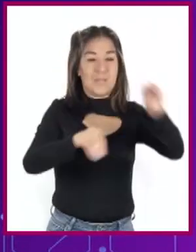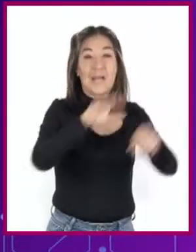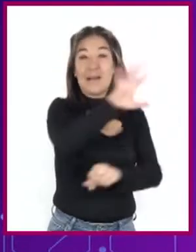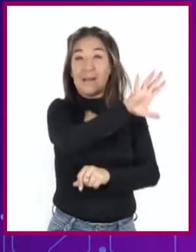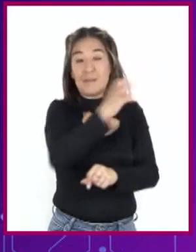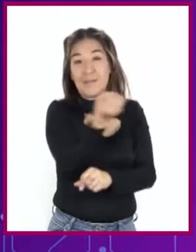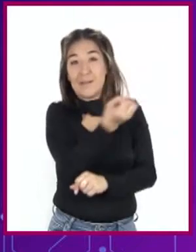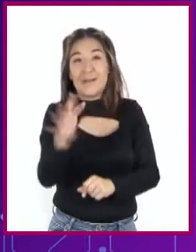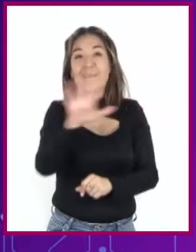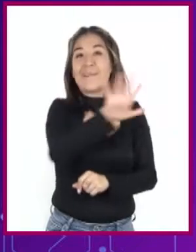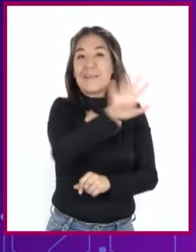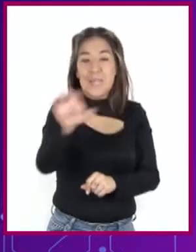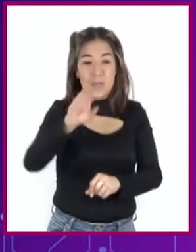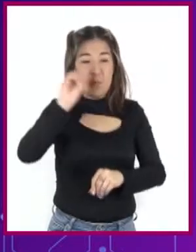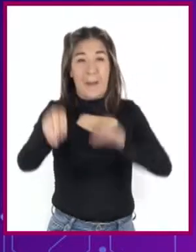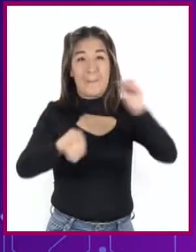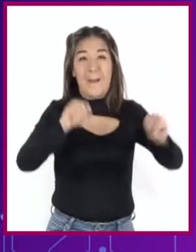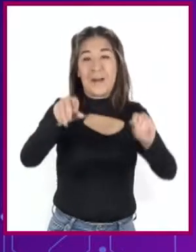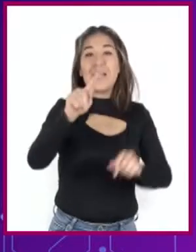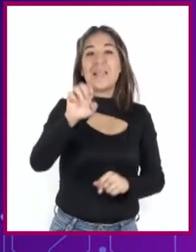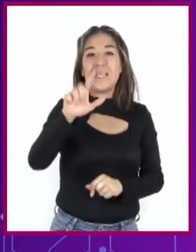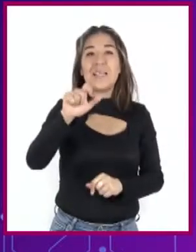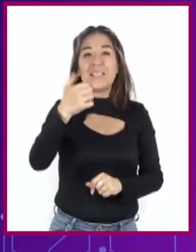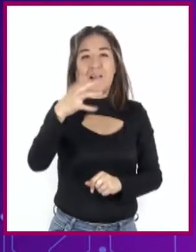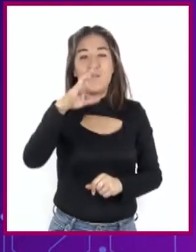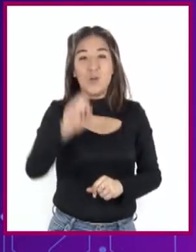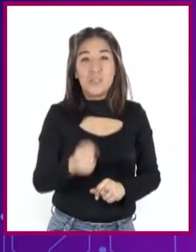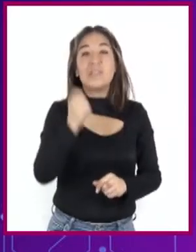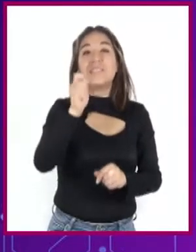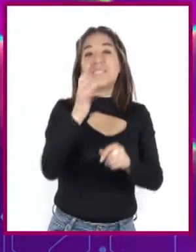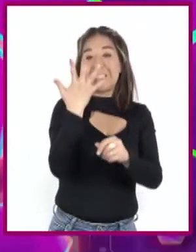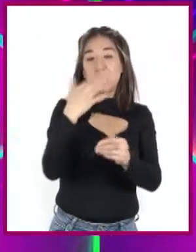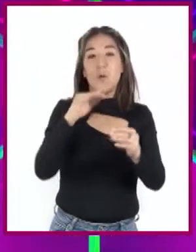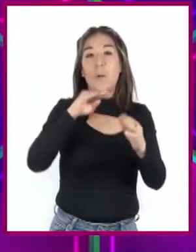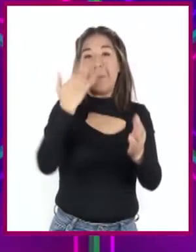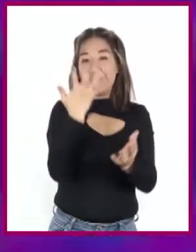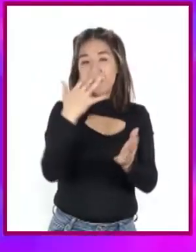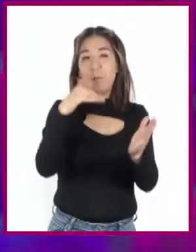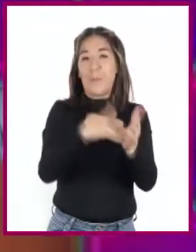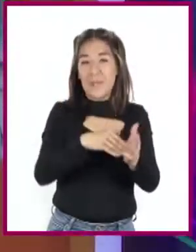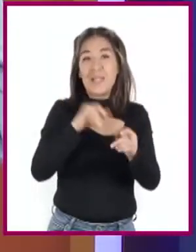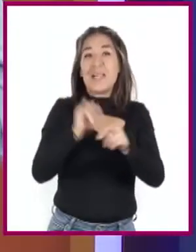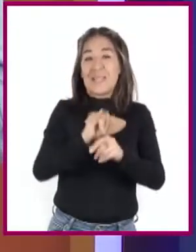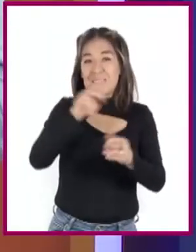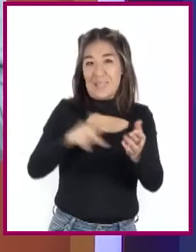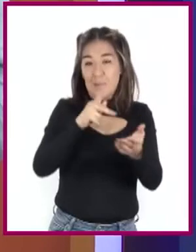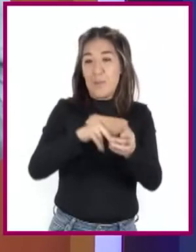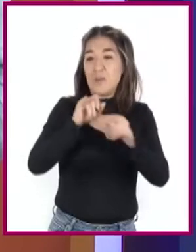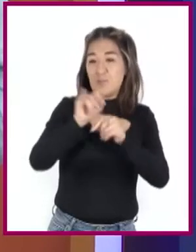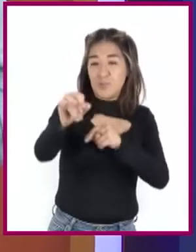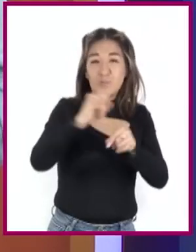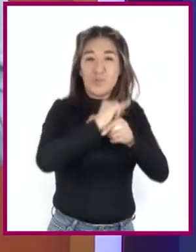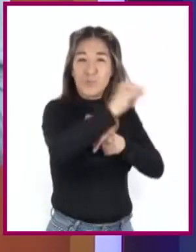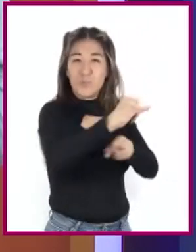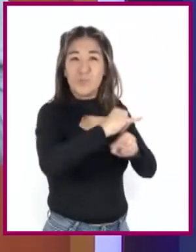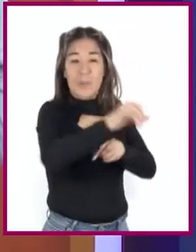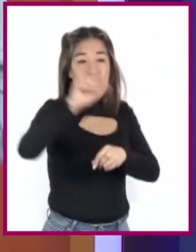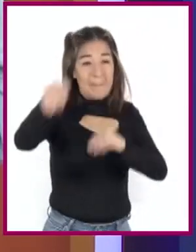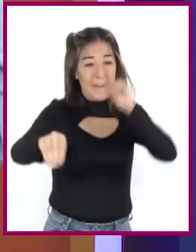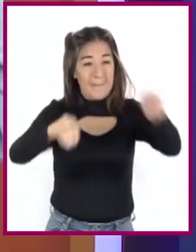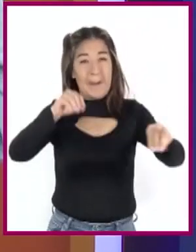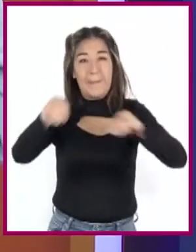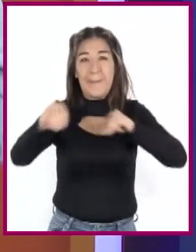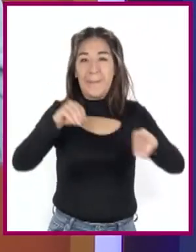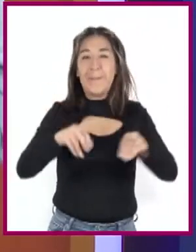que cubrían una distancia de casi 5,000 kilómetros. La primera línea de 22 torres y